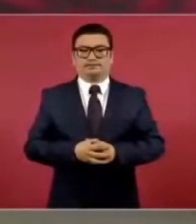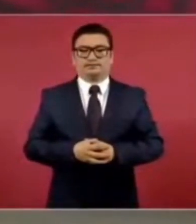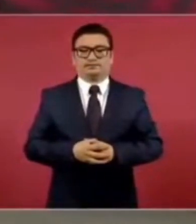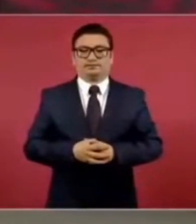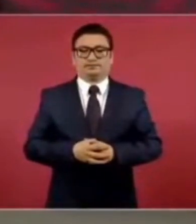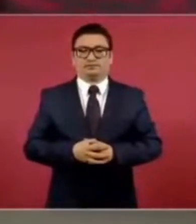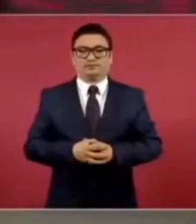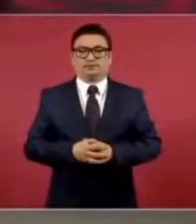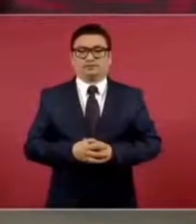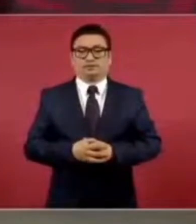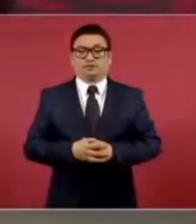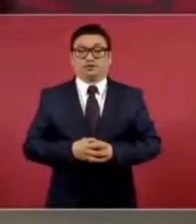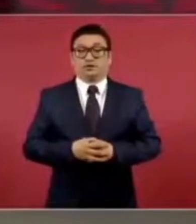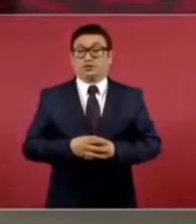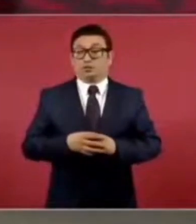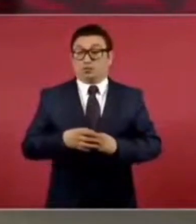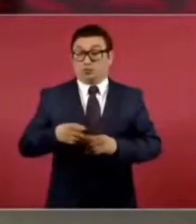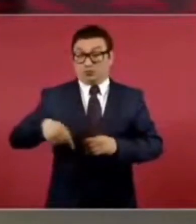una simulación,